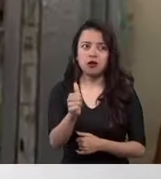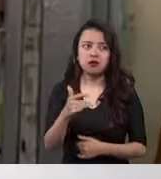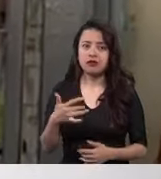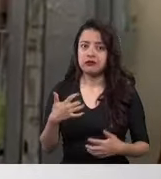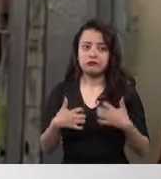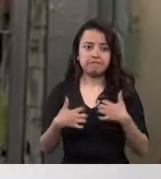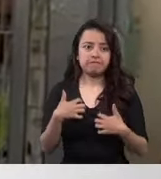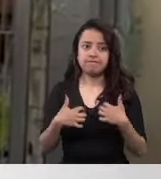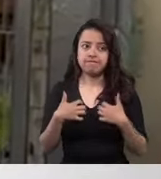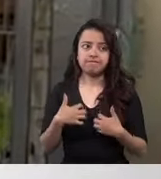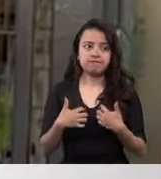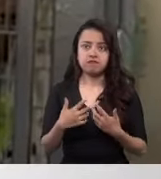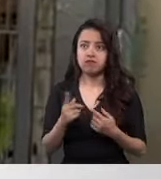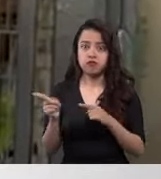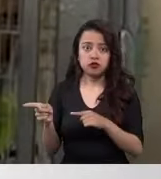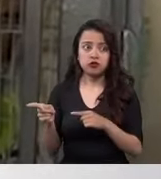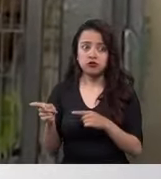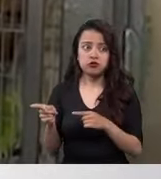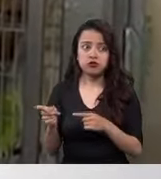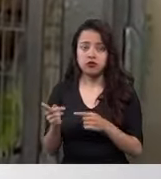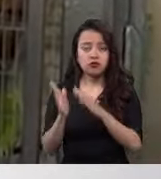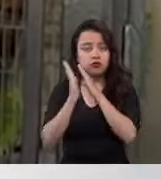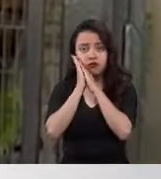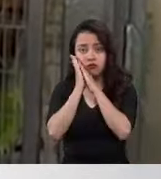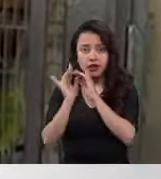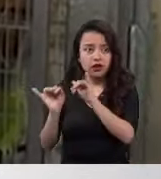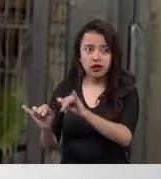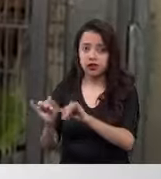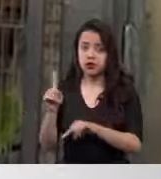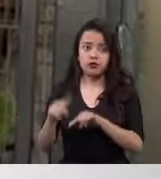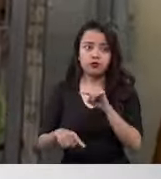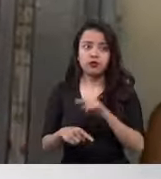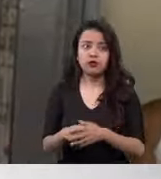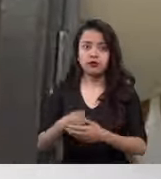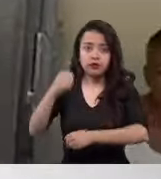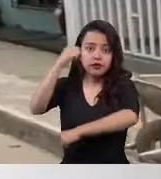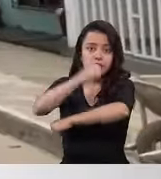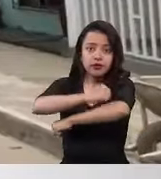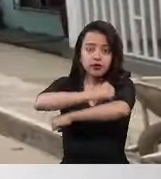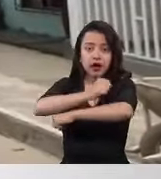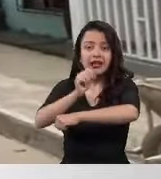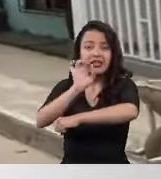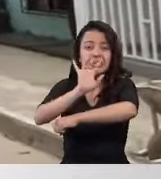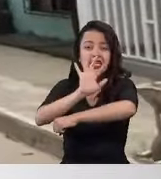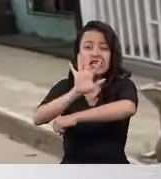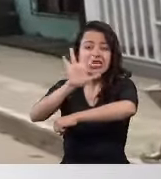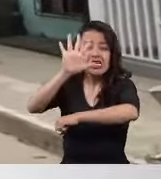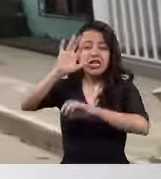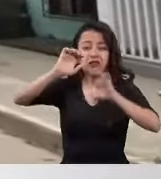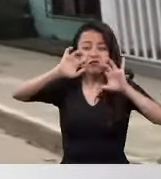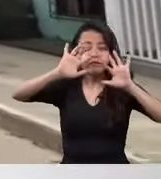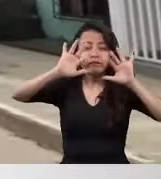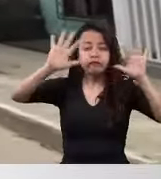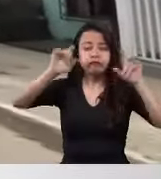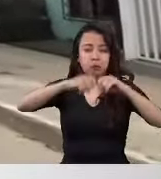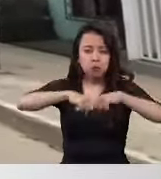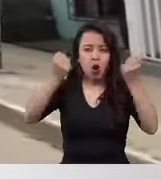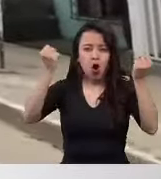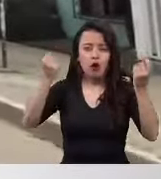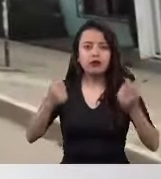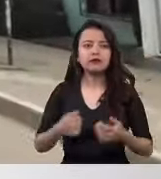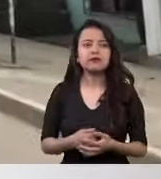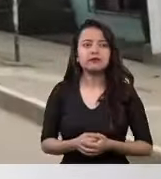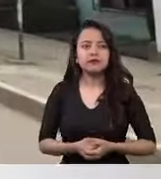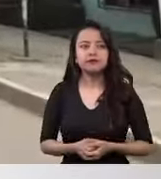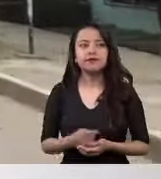ahora dígame, ya ahí por lo menos en un día no puedo dormir, porque hasta eso me quedé sin vidrios. Entre las víctimas se encuentra un patrullero de la policía que